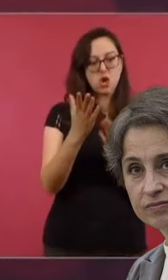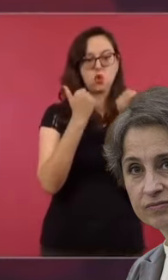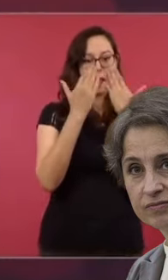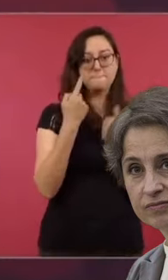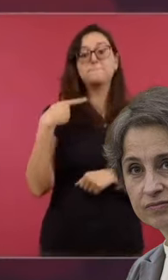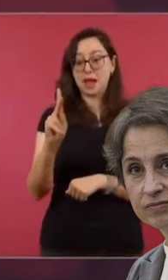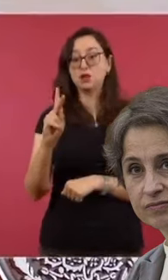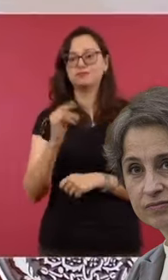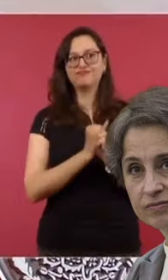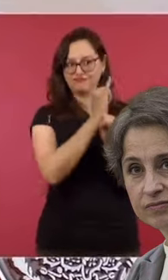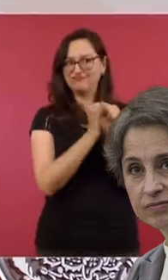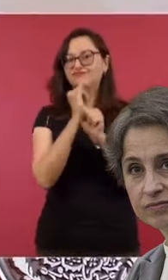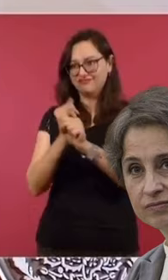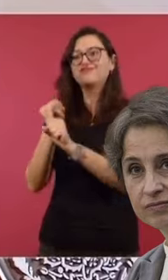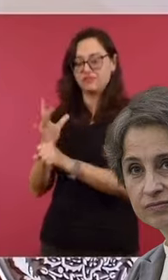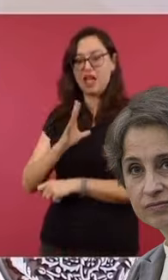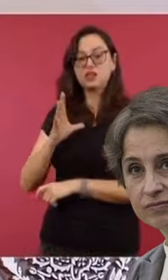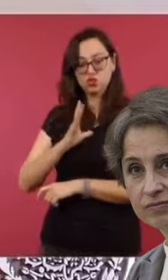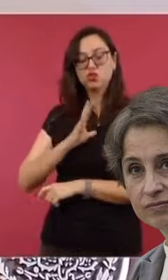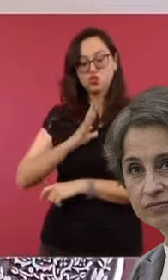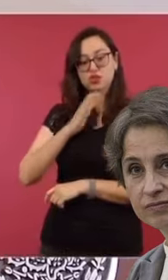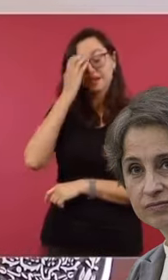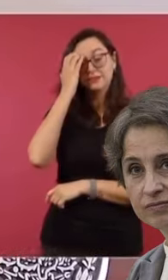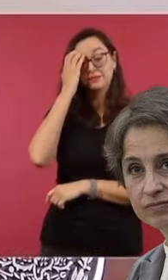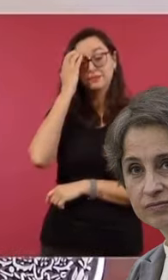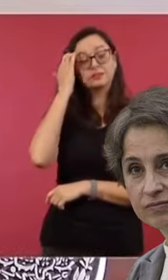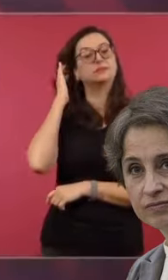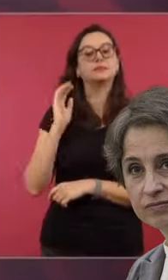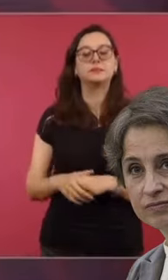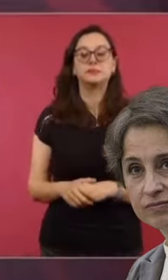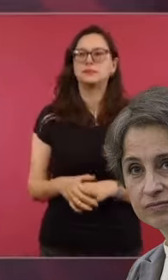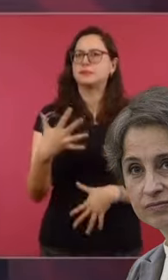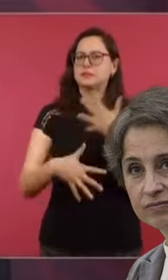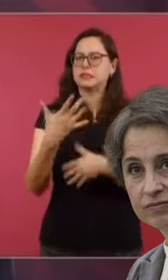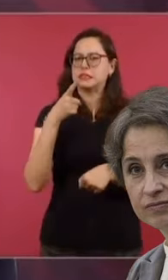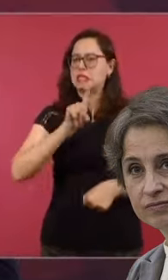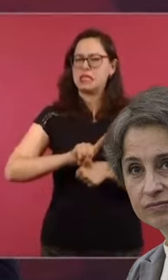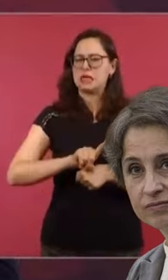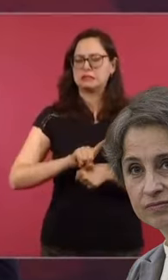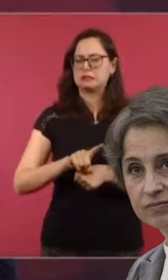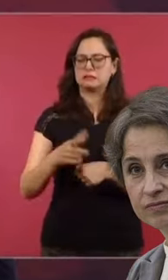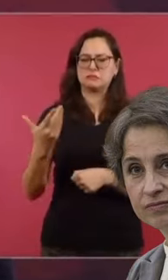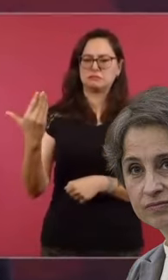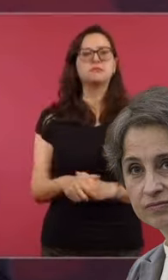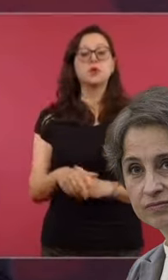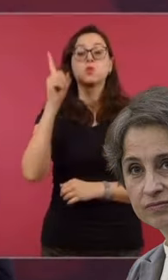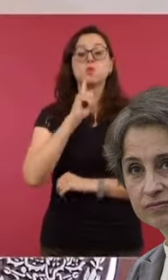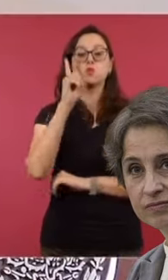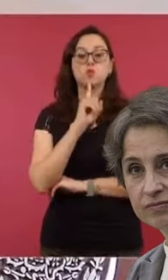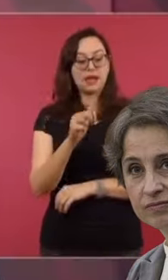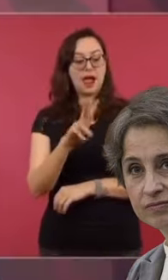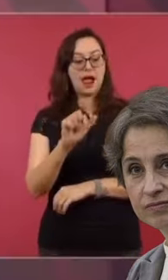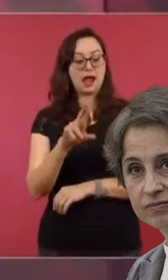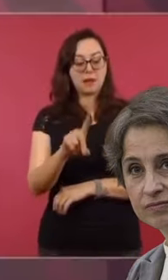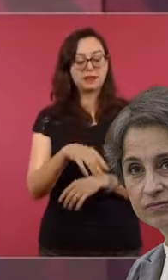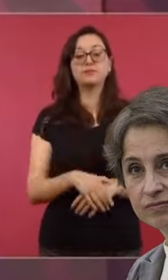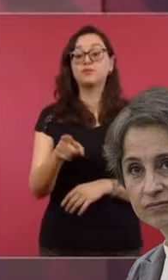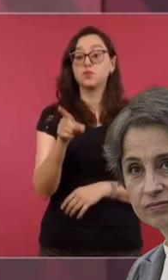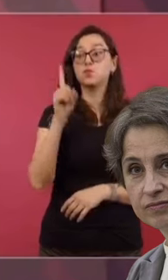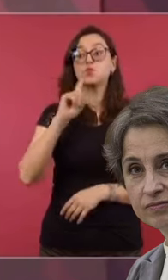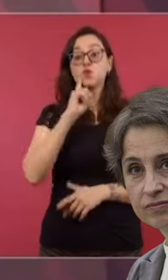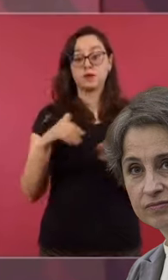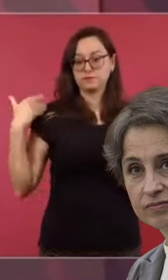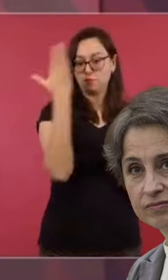inteligencia. Entonces, me contaron que hace como 15 días, un mes, fue Carmen Aristegui a Harvard. Y yo no sé cómo lo